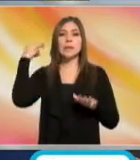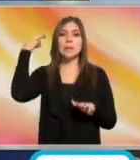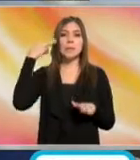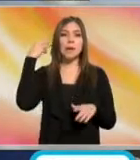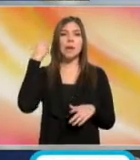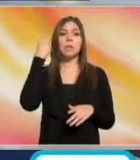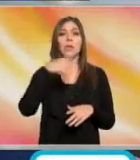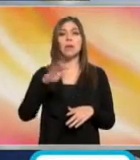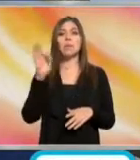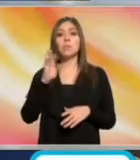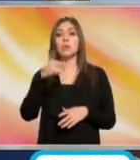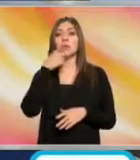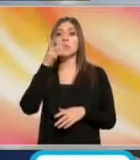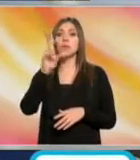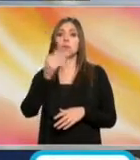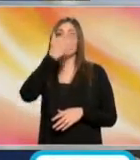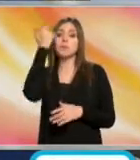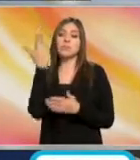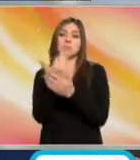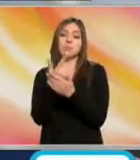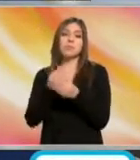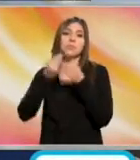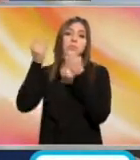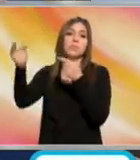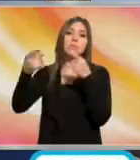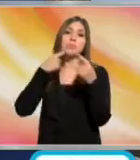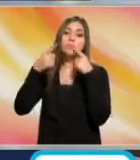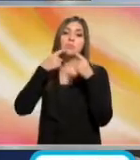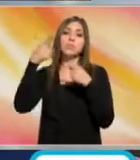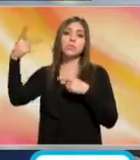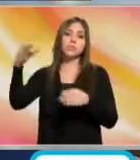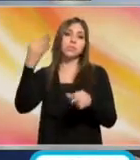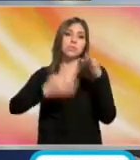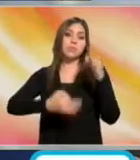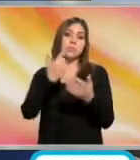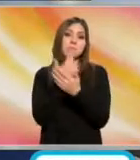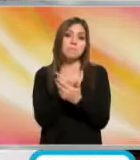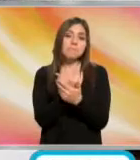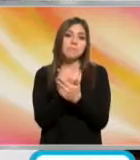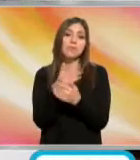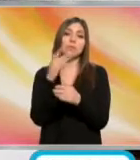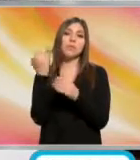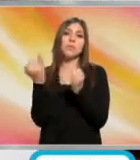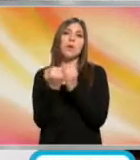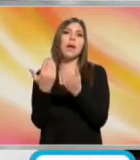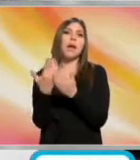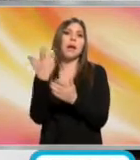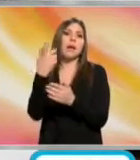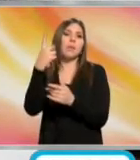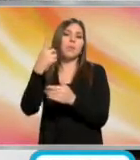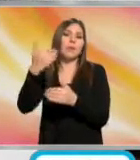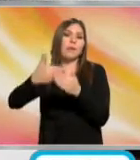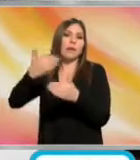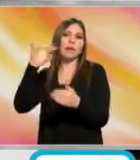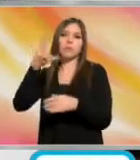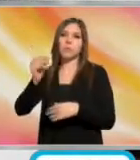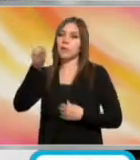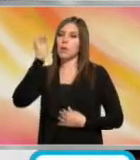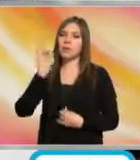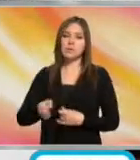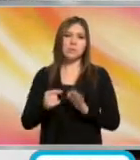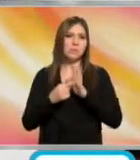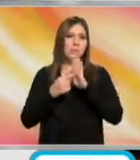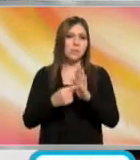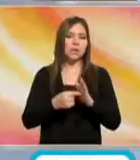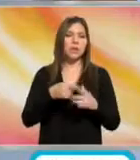es impugnada en el Poder Judicial y es detenida como la anterior. Esa es una cosa muy importante porque había generado la anterior orden